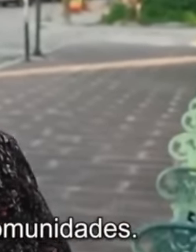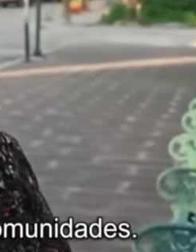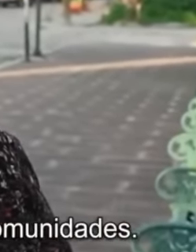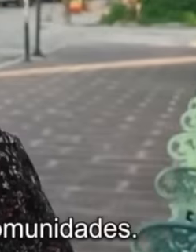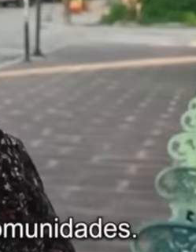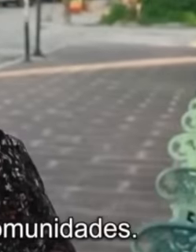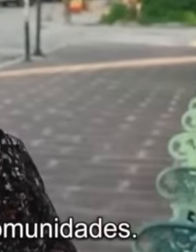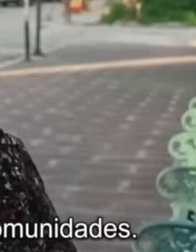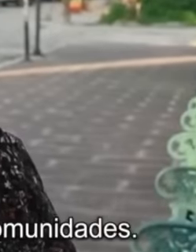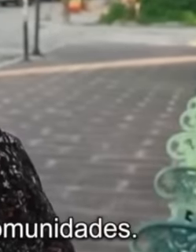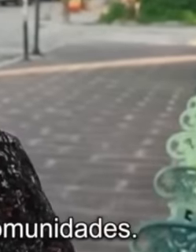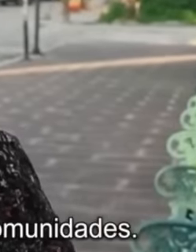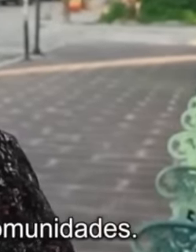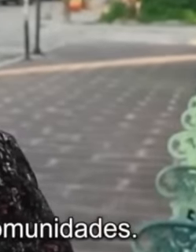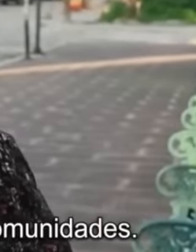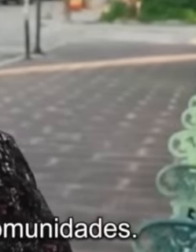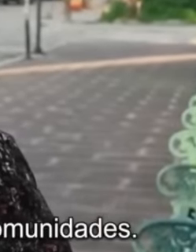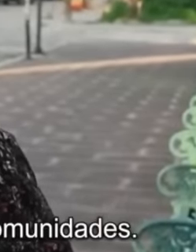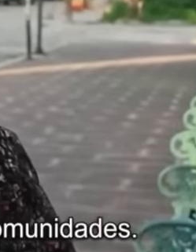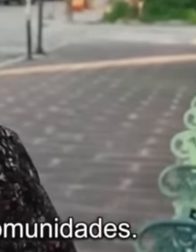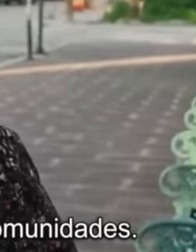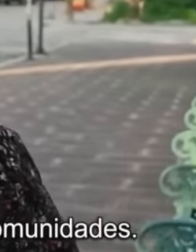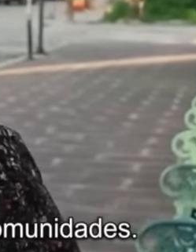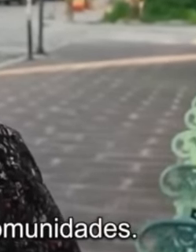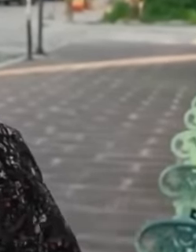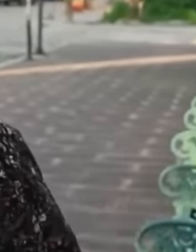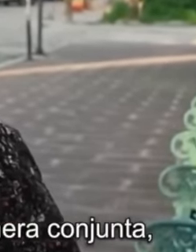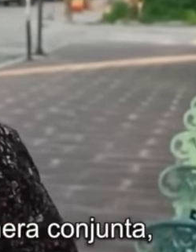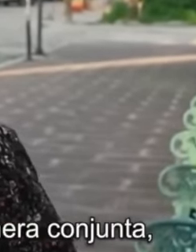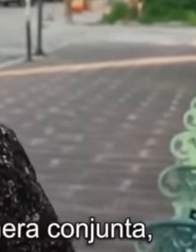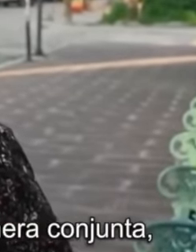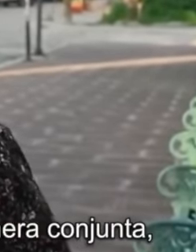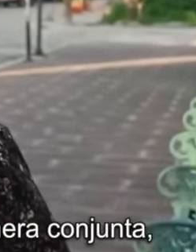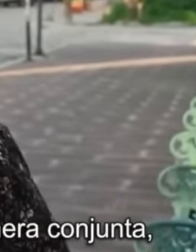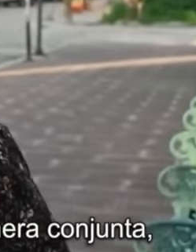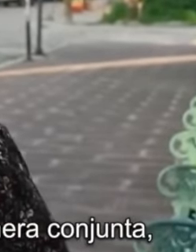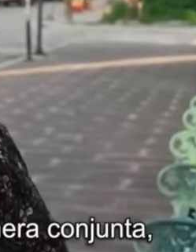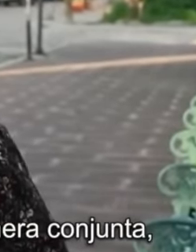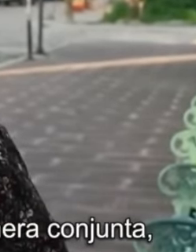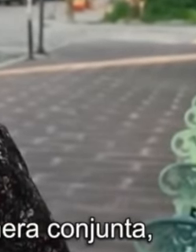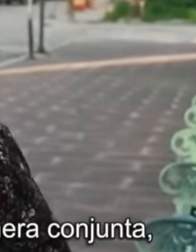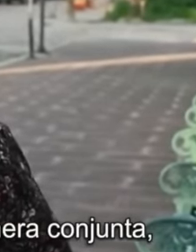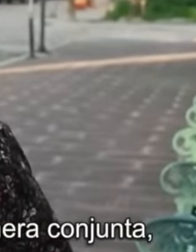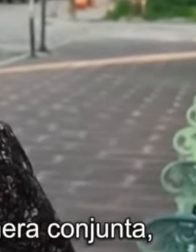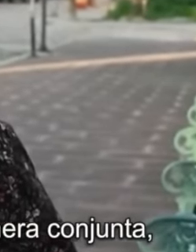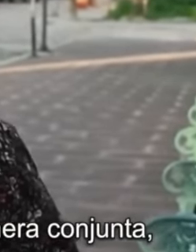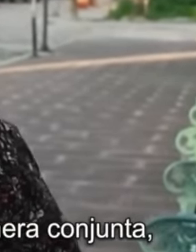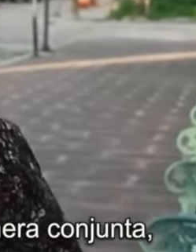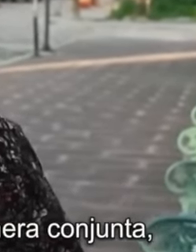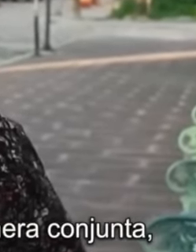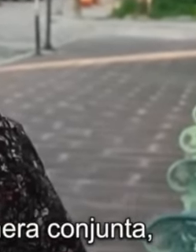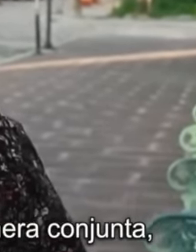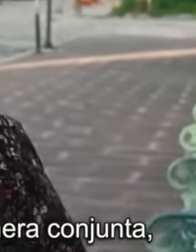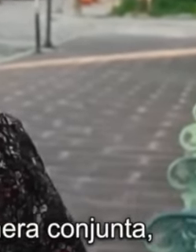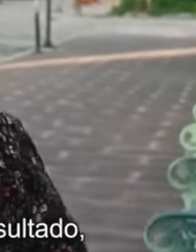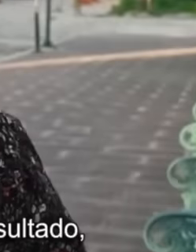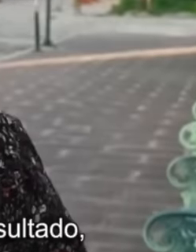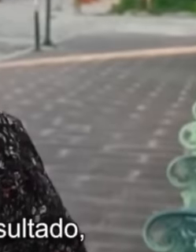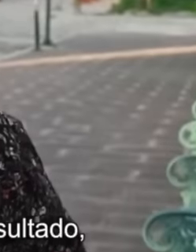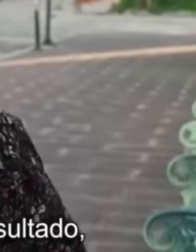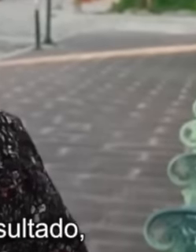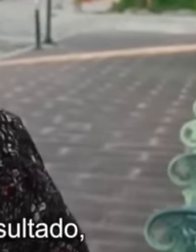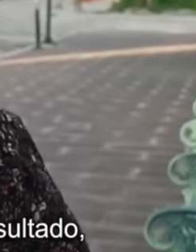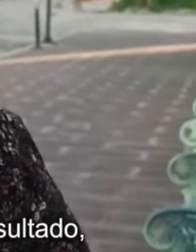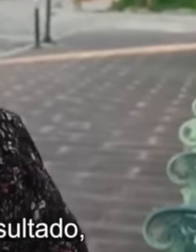Estamos cumpliendo la palabra del presidente con las comunidades. Hay temas pendientes que se seguirán trabajando de manera conjunta,